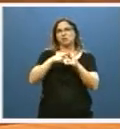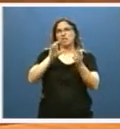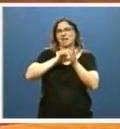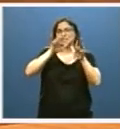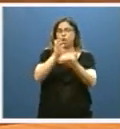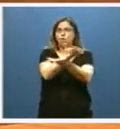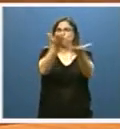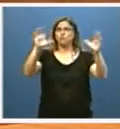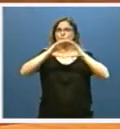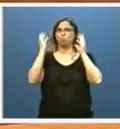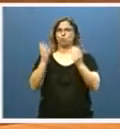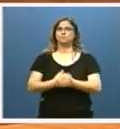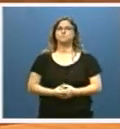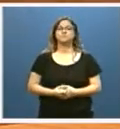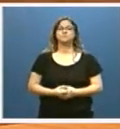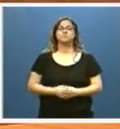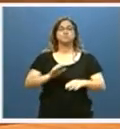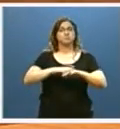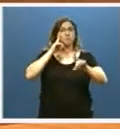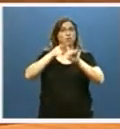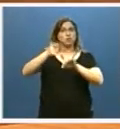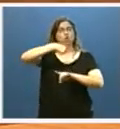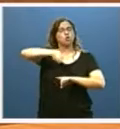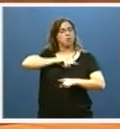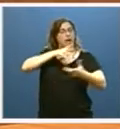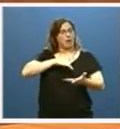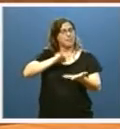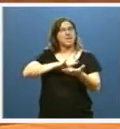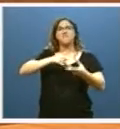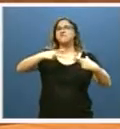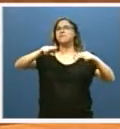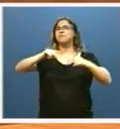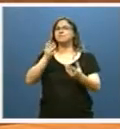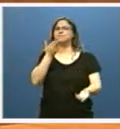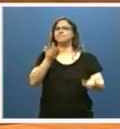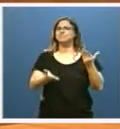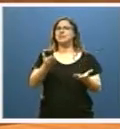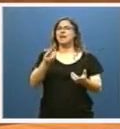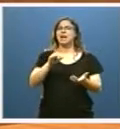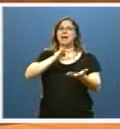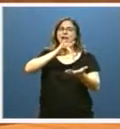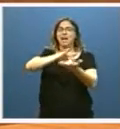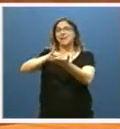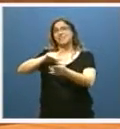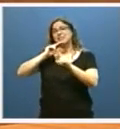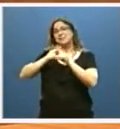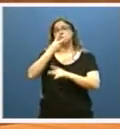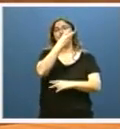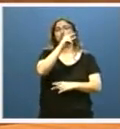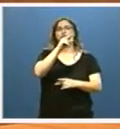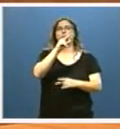en el mundo para ello en estos momentos estamos finalizando la evaluación de la agenda 2012 2015